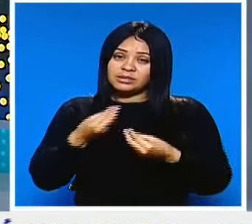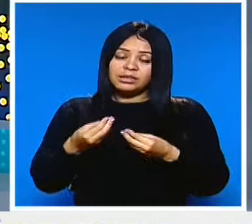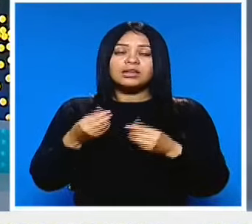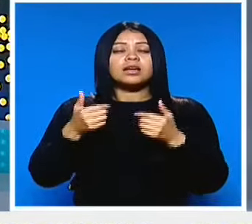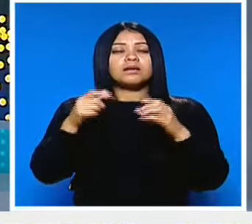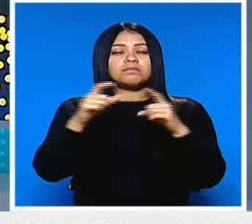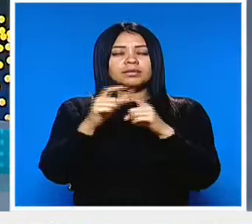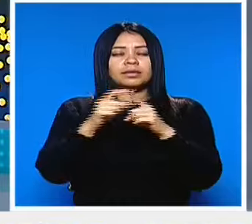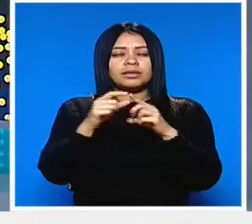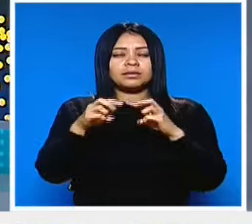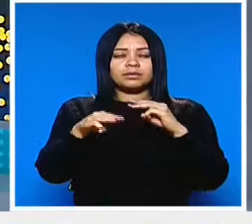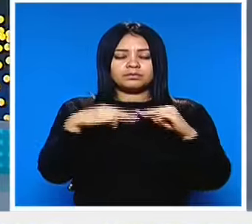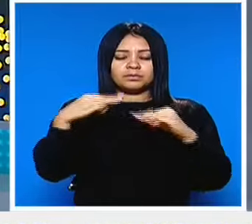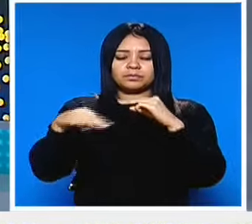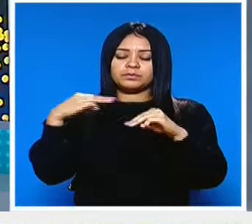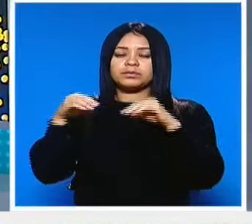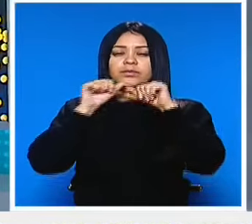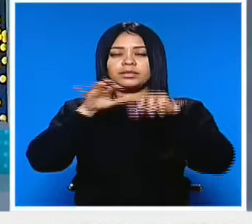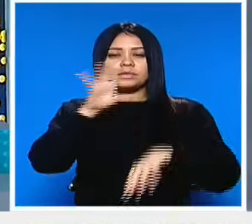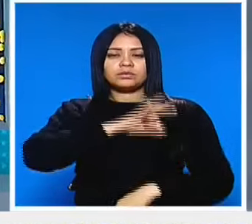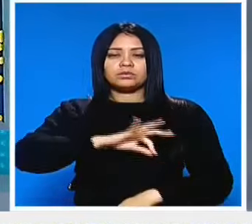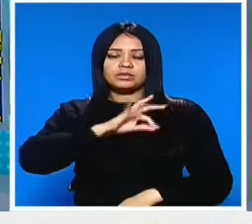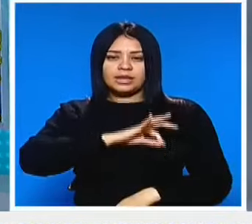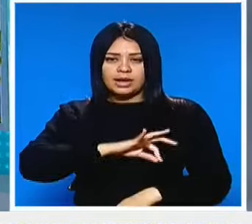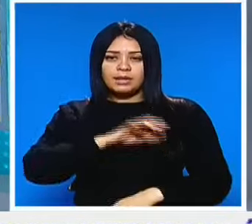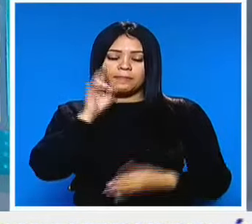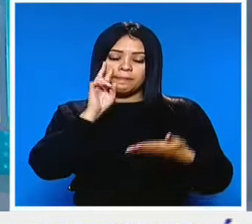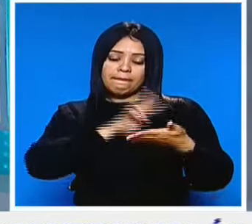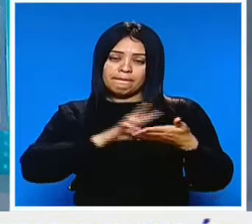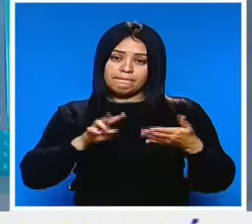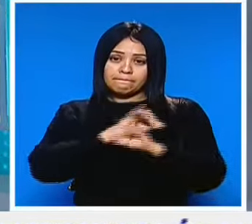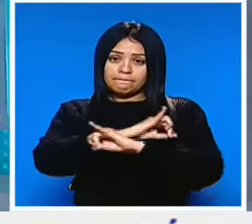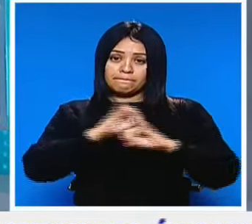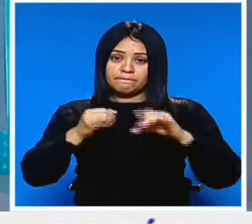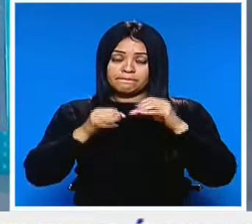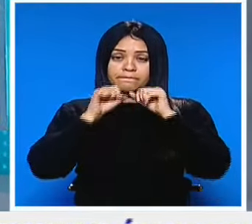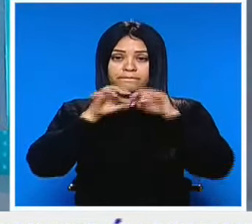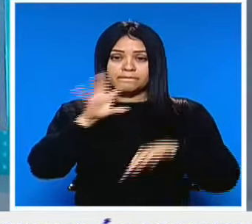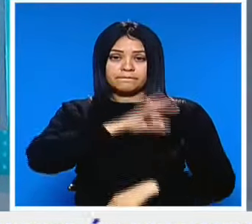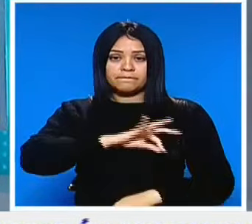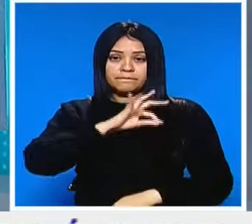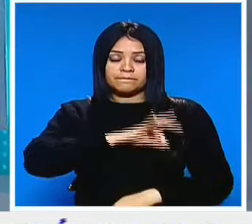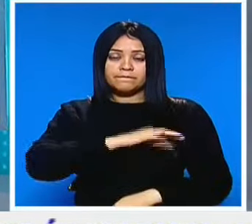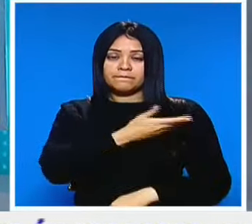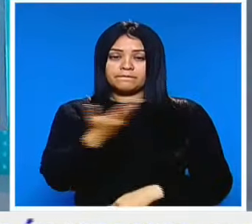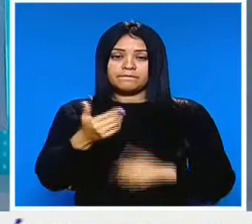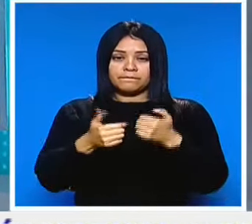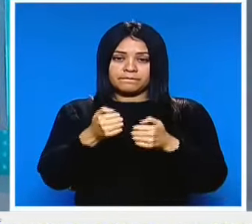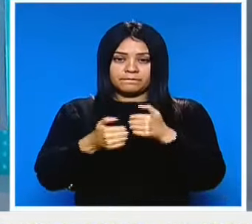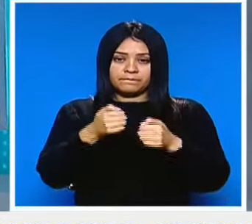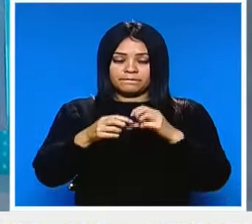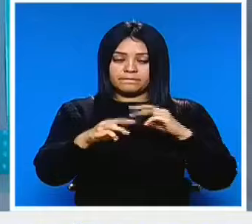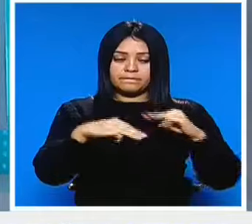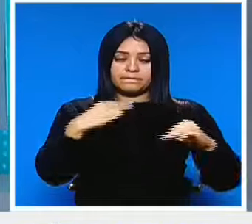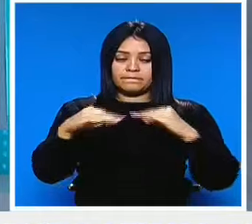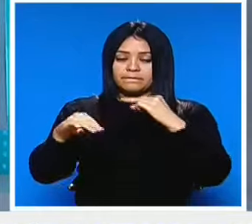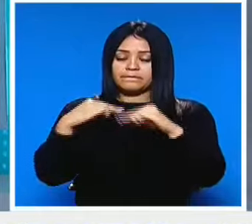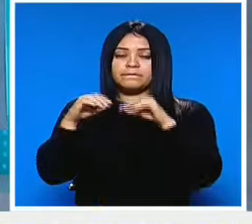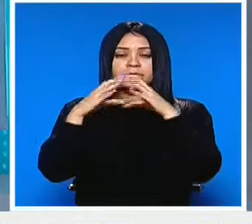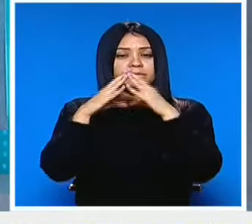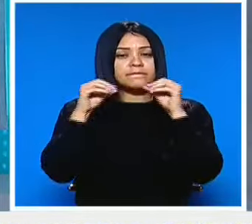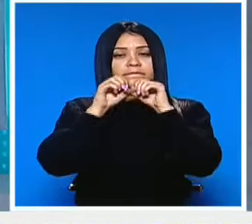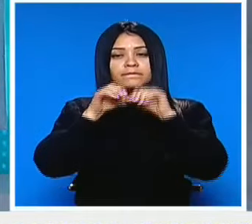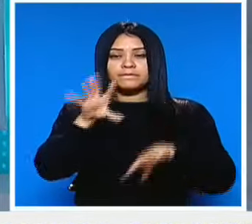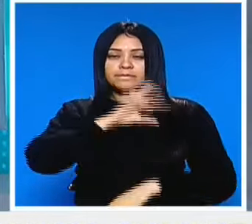leemos nosotros a través de nuestras redes sociales. Nosotros así hemos llegado al final de Es Viral. Por supuesto, la invitación es a que sigan interactuando con nosotros a través de todas